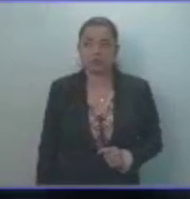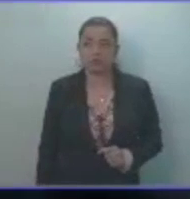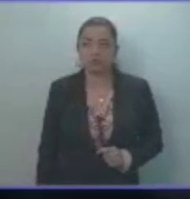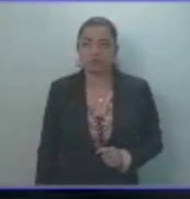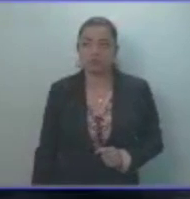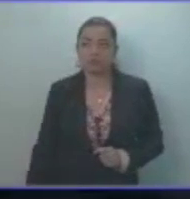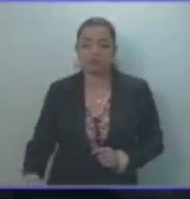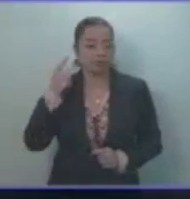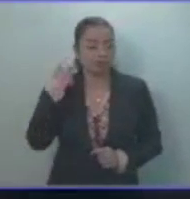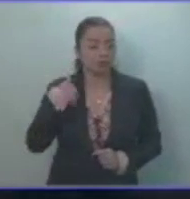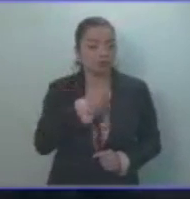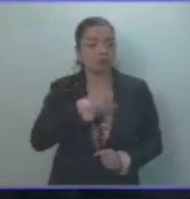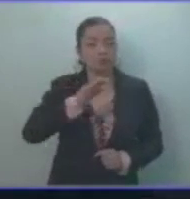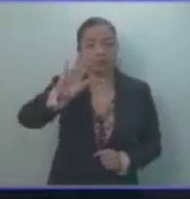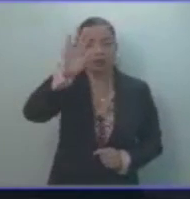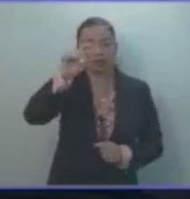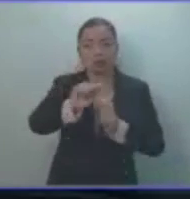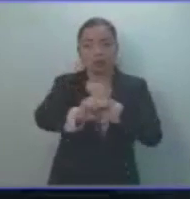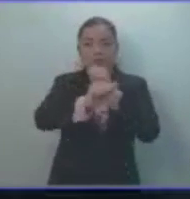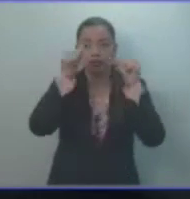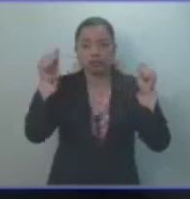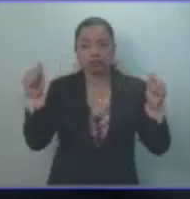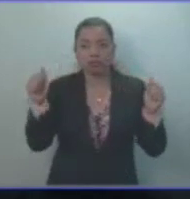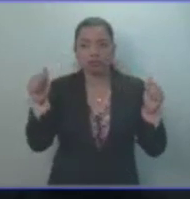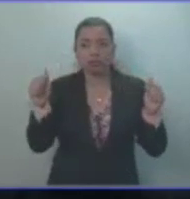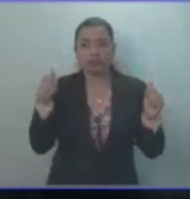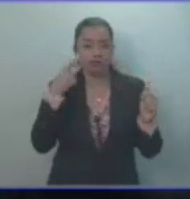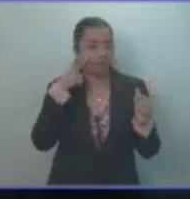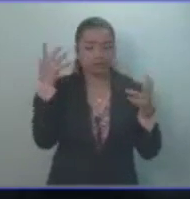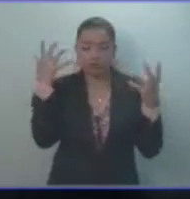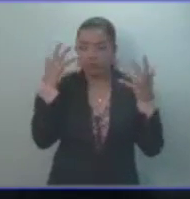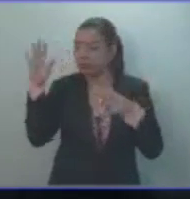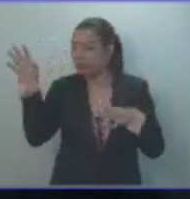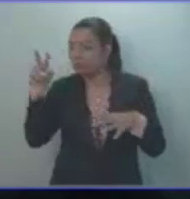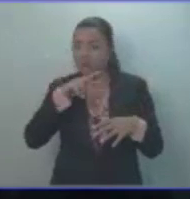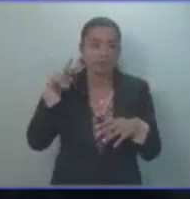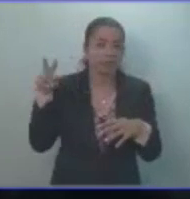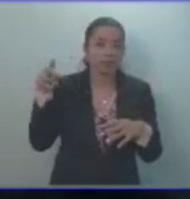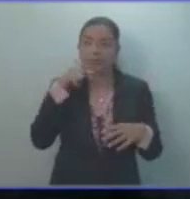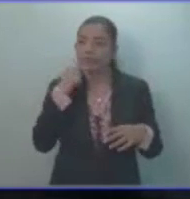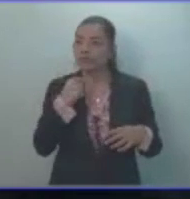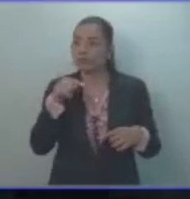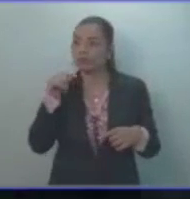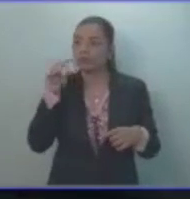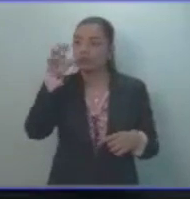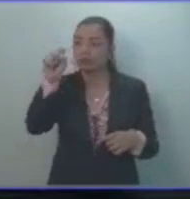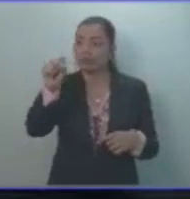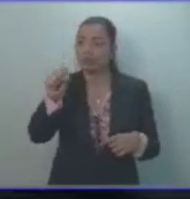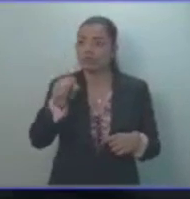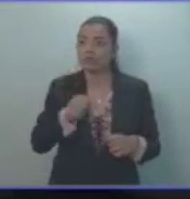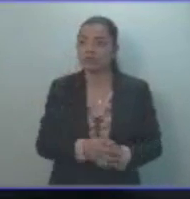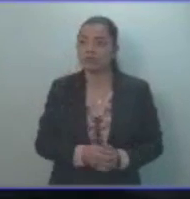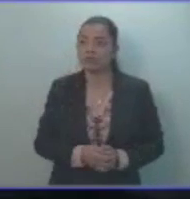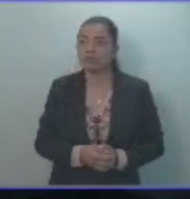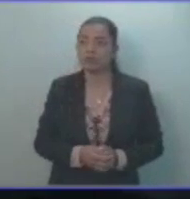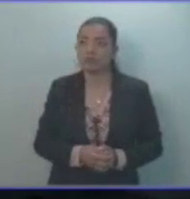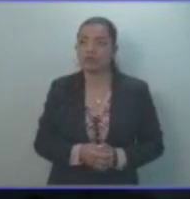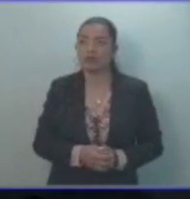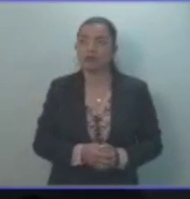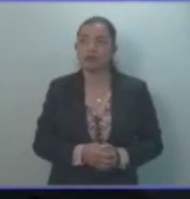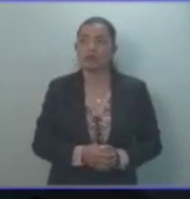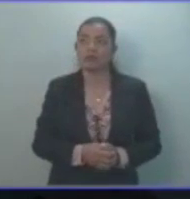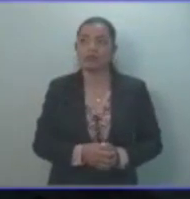Ministro, buenos días. Quisiera me dijese a cuánto asciende, aquí de KL Avión Segovia, a